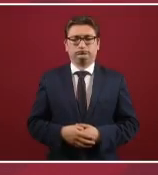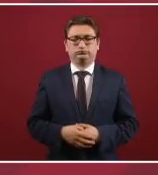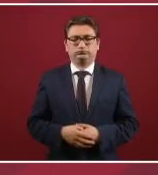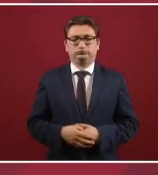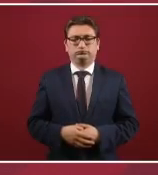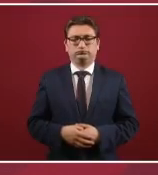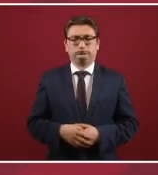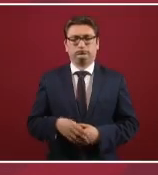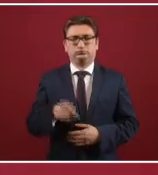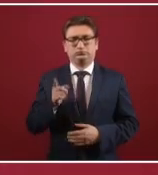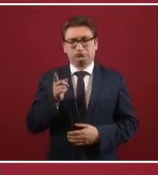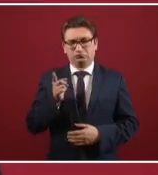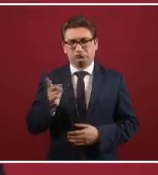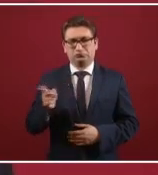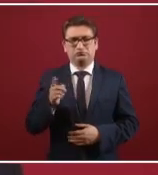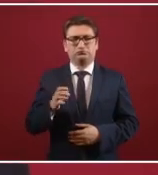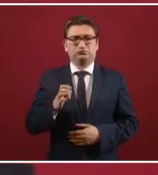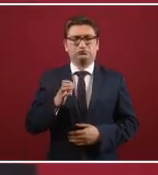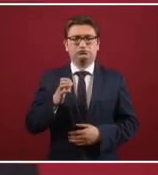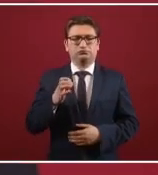al neoliberalismo